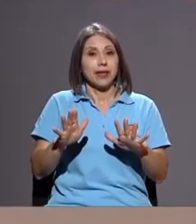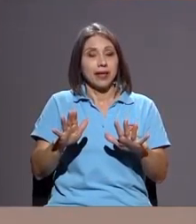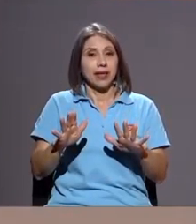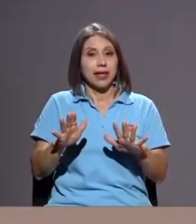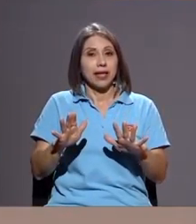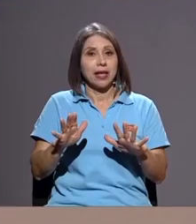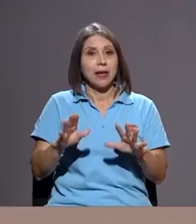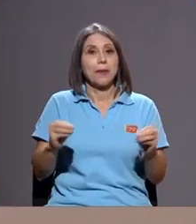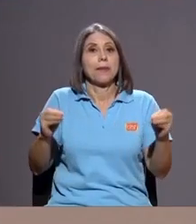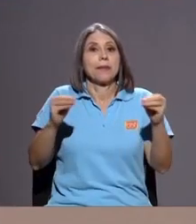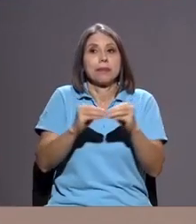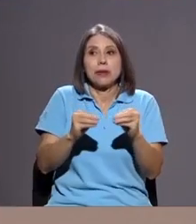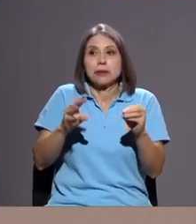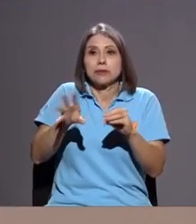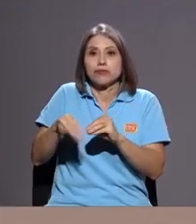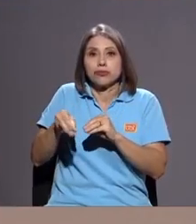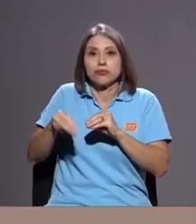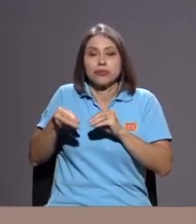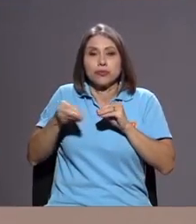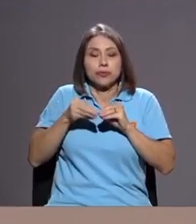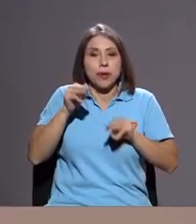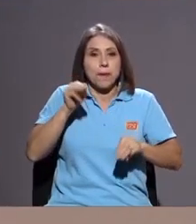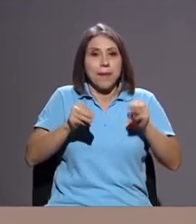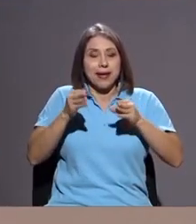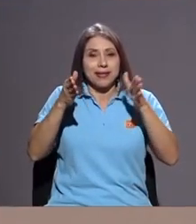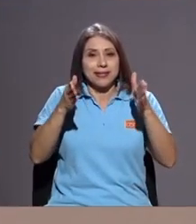creció el número de magistrados